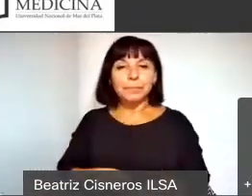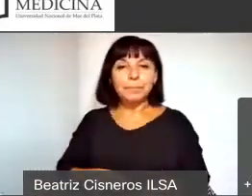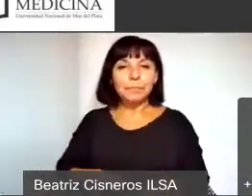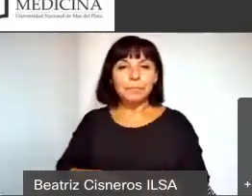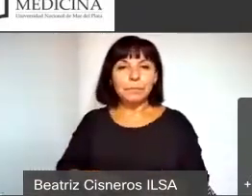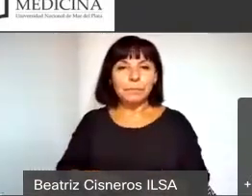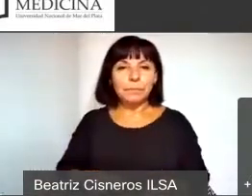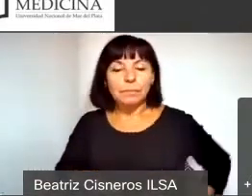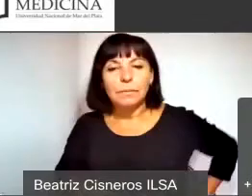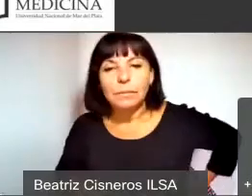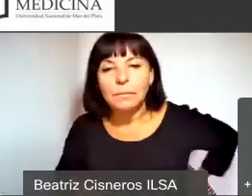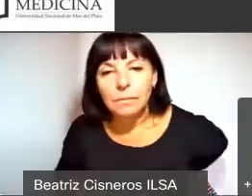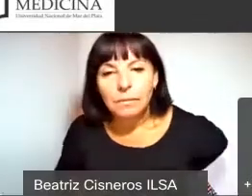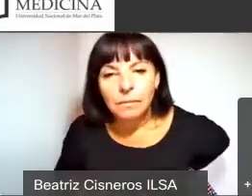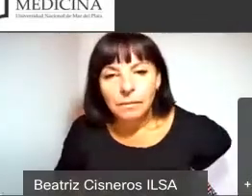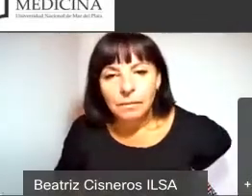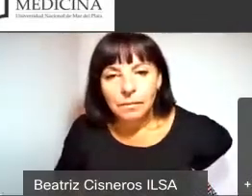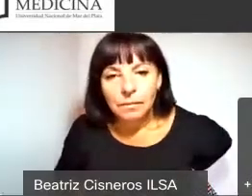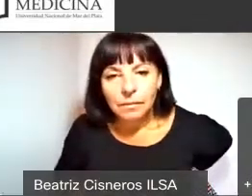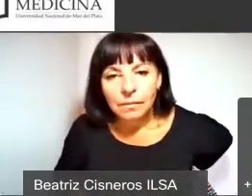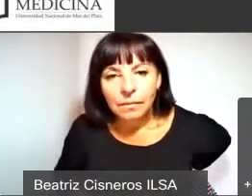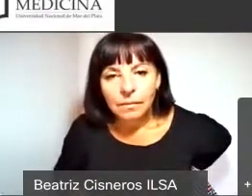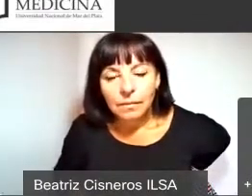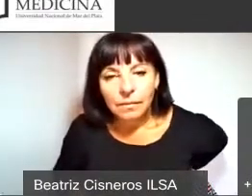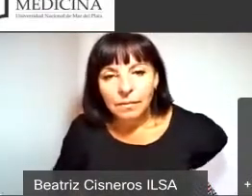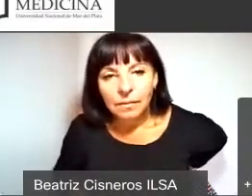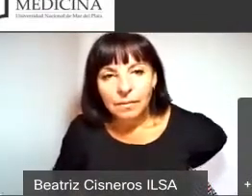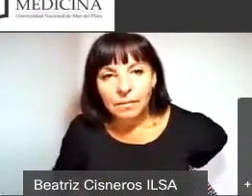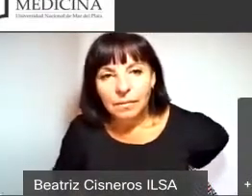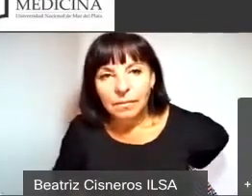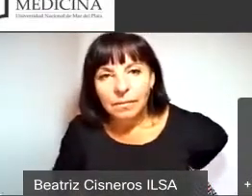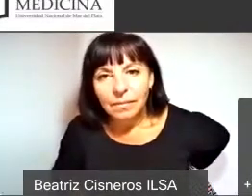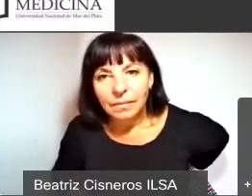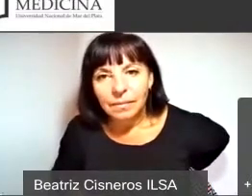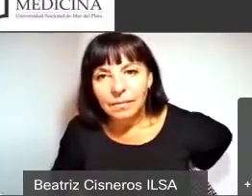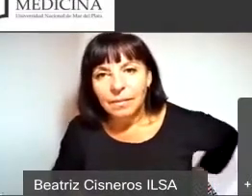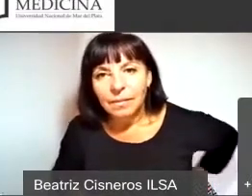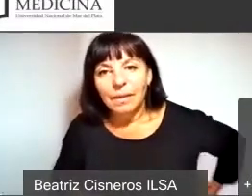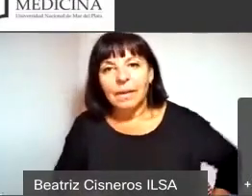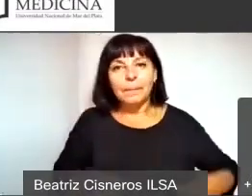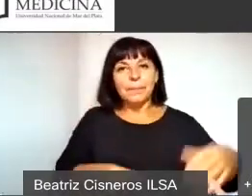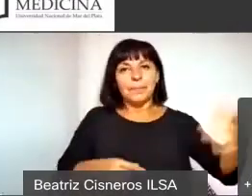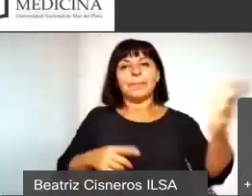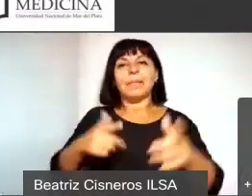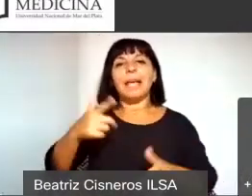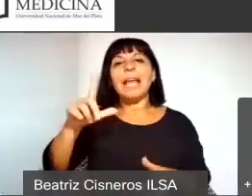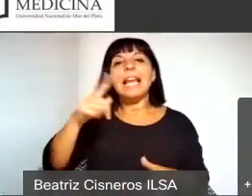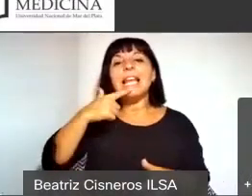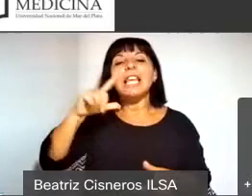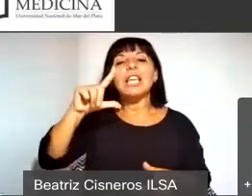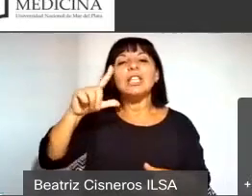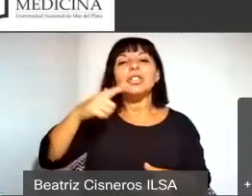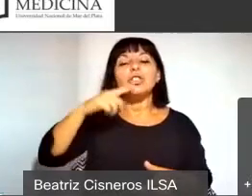de la cara trans del aparato de Golgi se denominan lisosomas primarios.